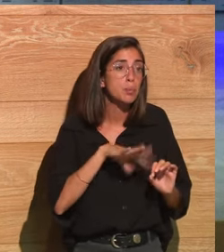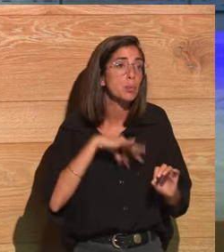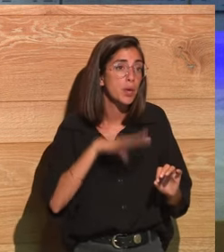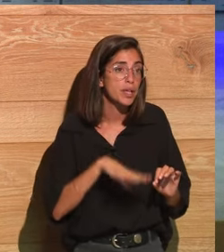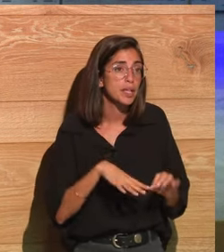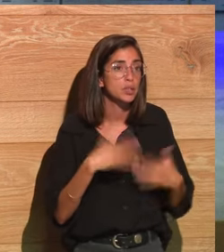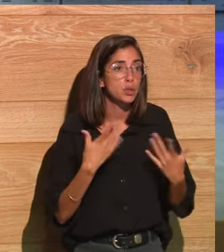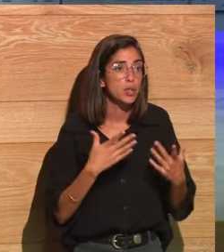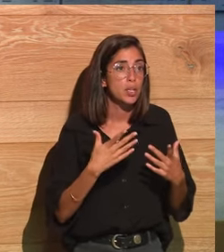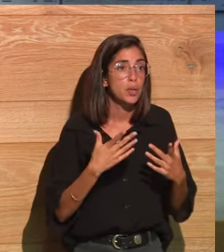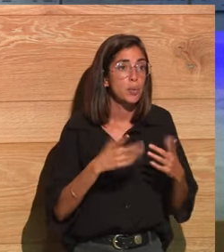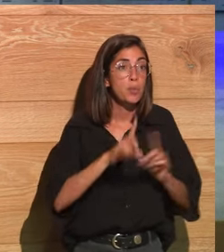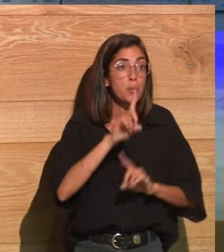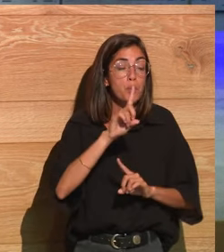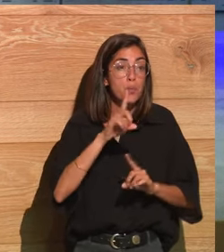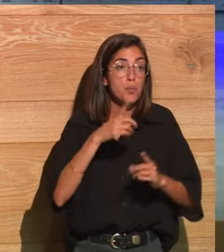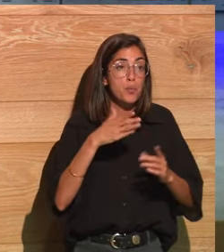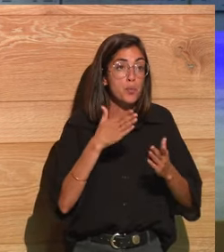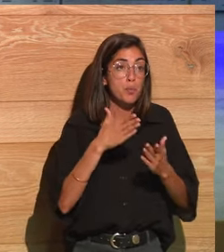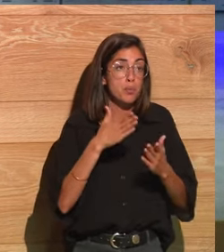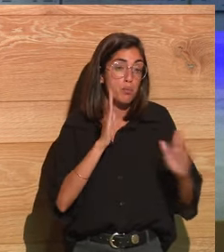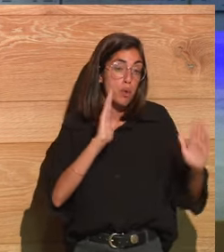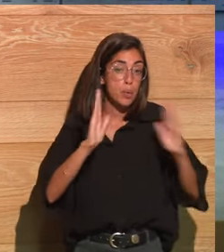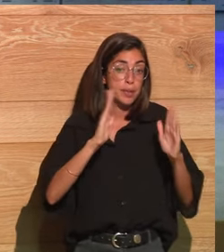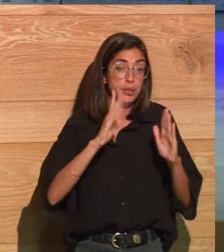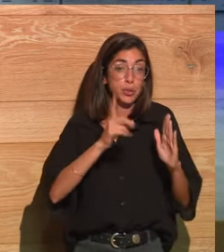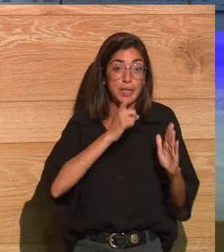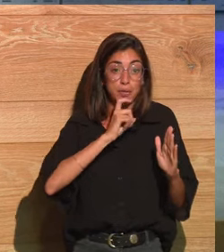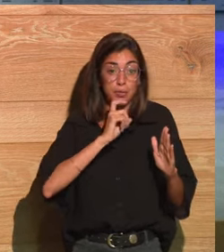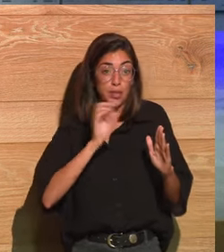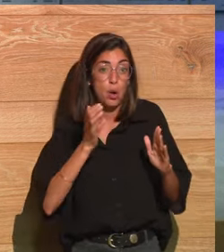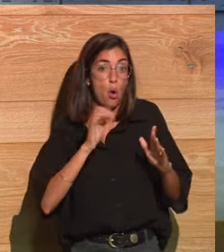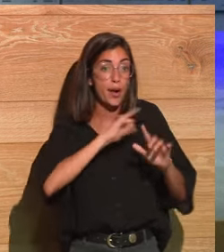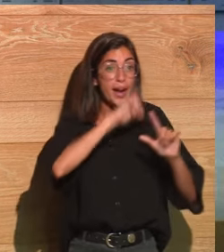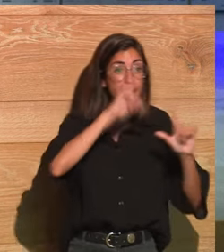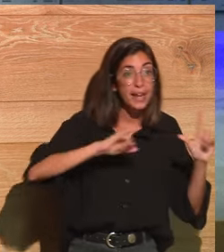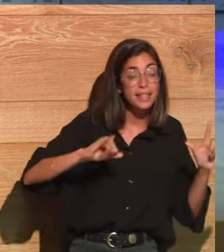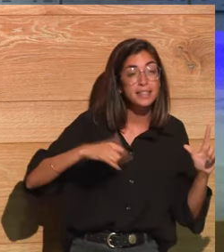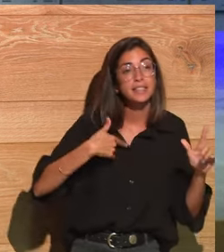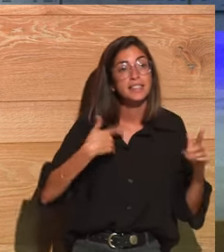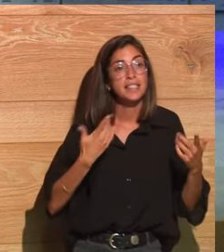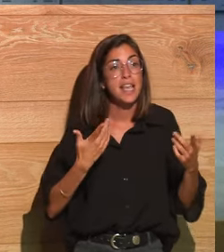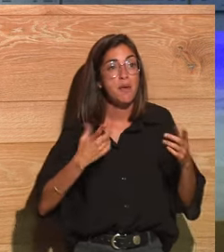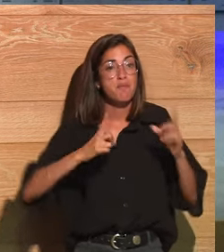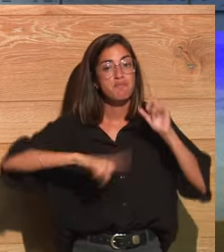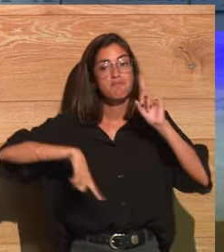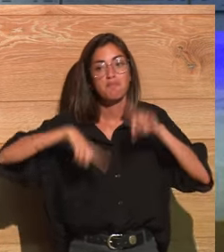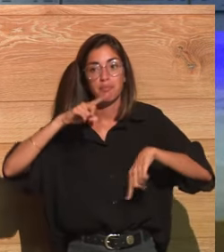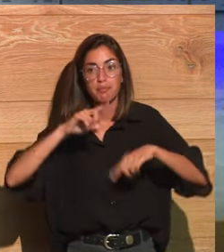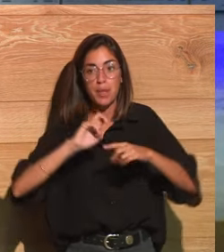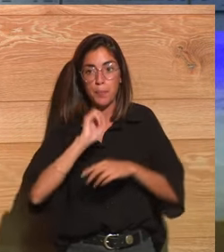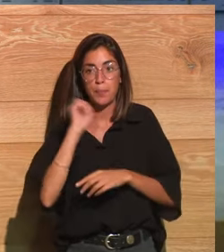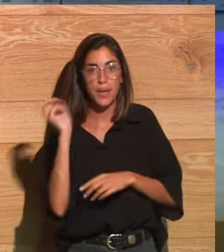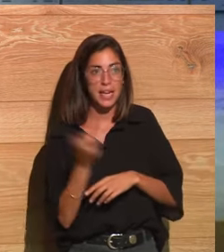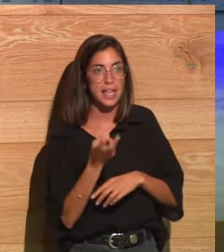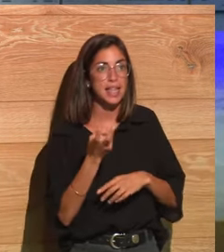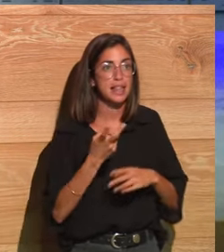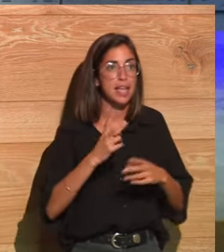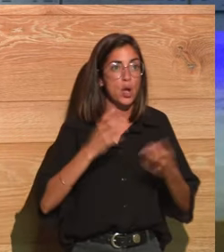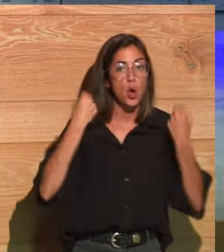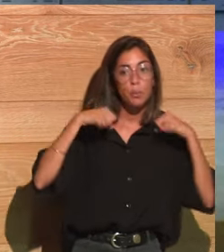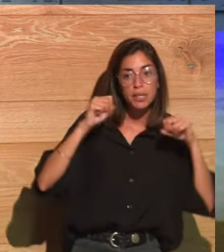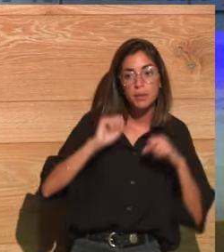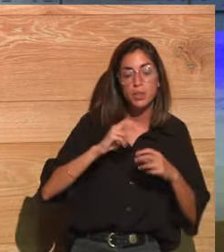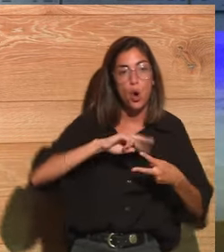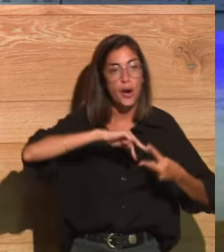los momentos de dificultad y de crisis, cuanto más variedad haya, mejor. Variedad de comportamiento y, sobre todo a nivel de evolución, variedad genética. Es decir, cuanta